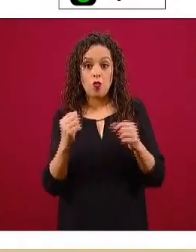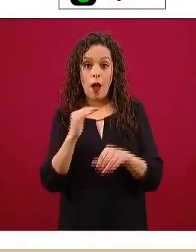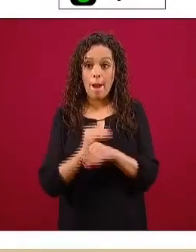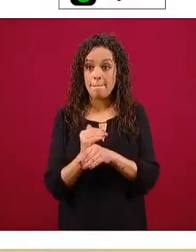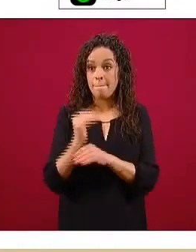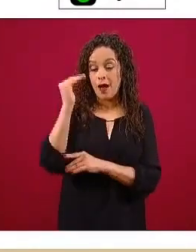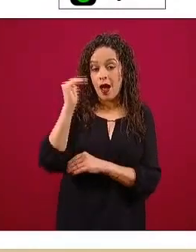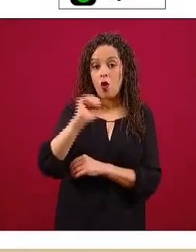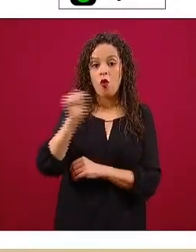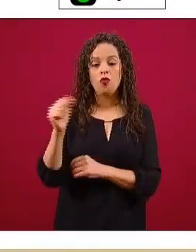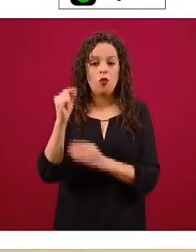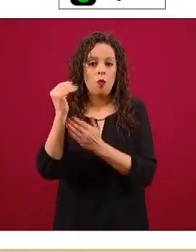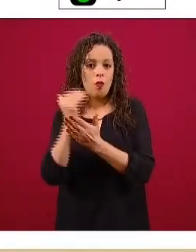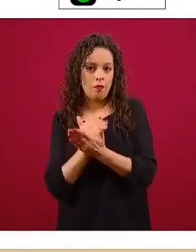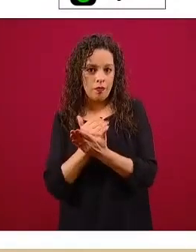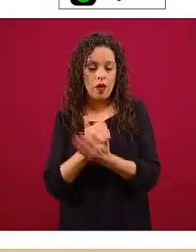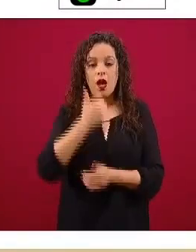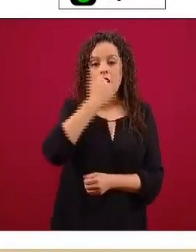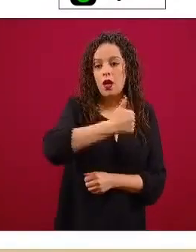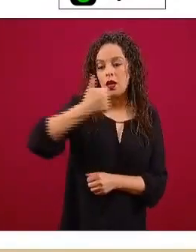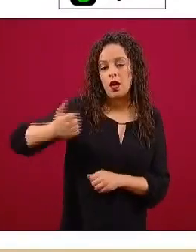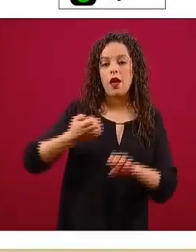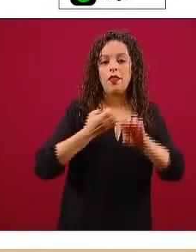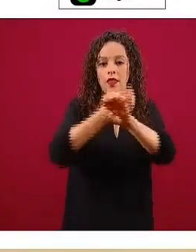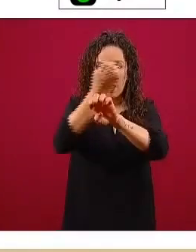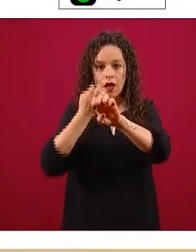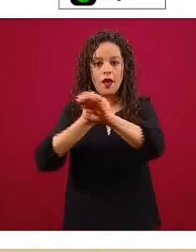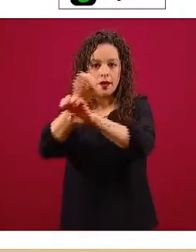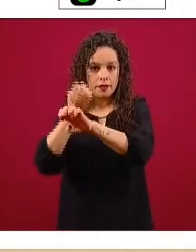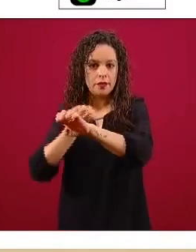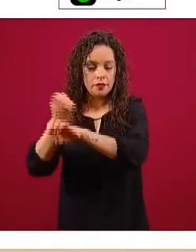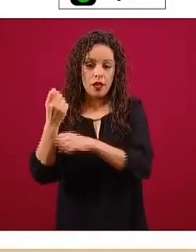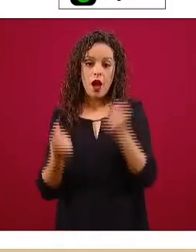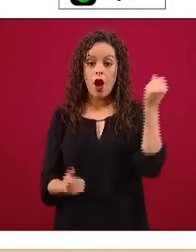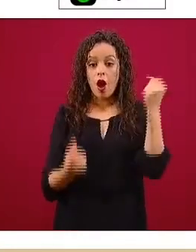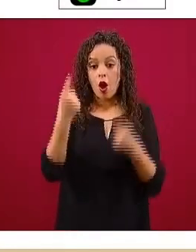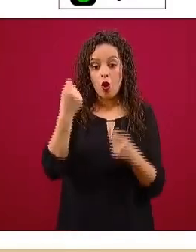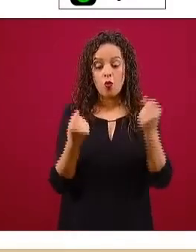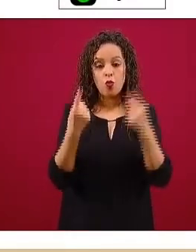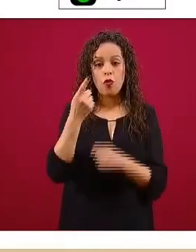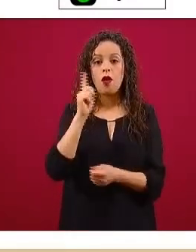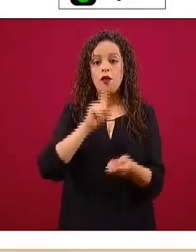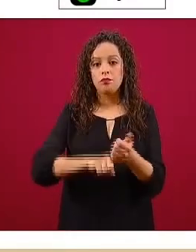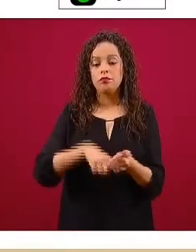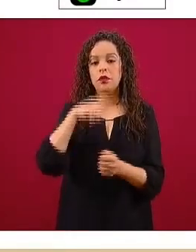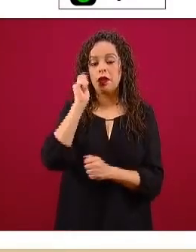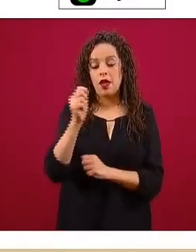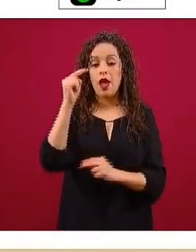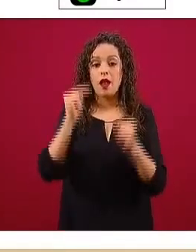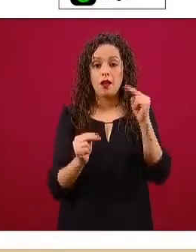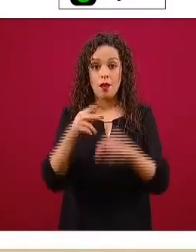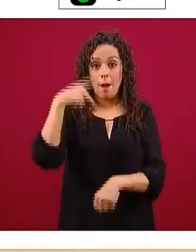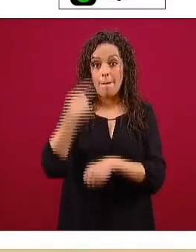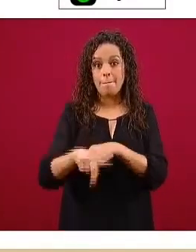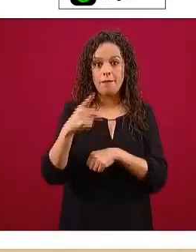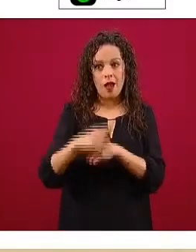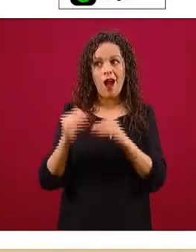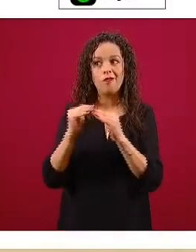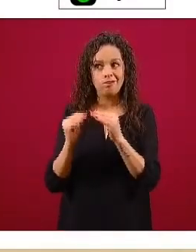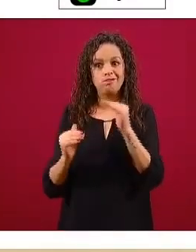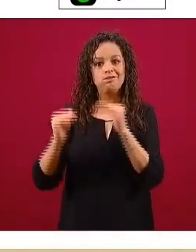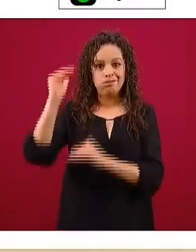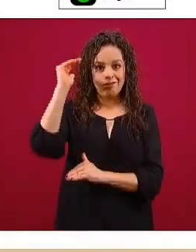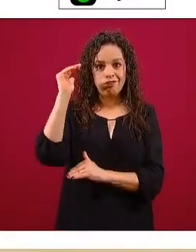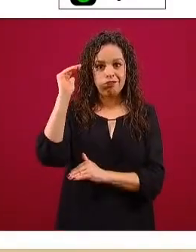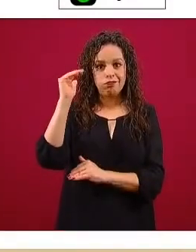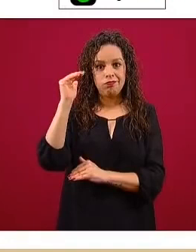cada una de las entidades federativas, algunas en nivel de riesgo alto, color naranja, otras en